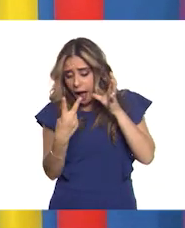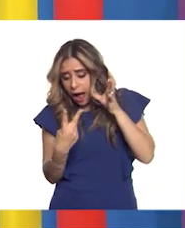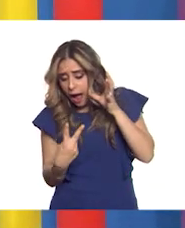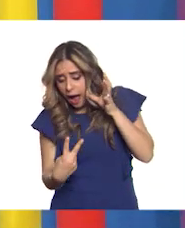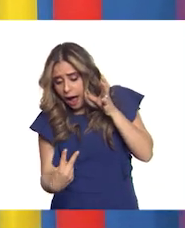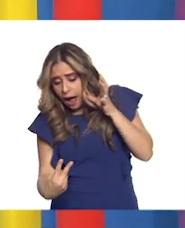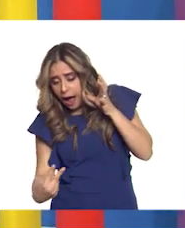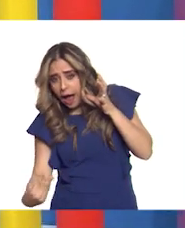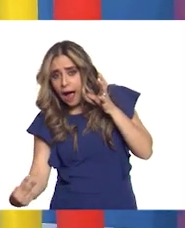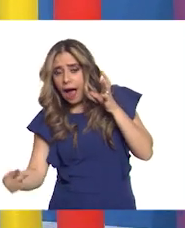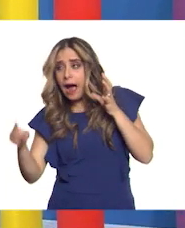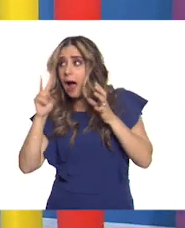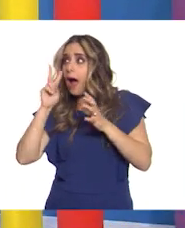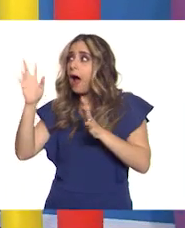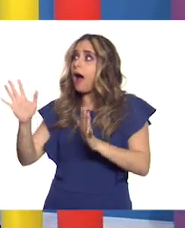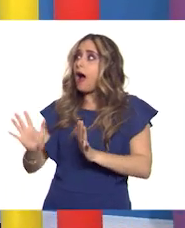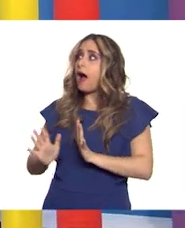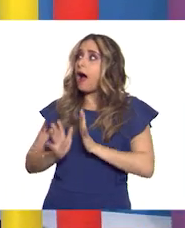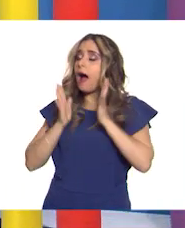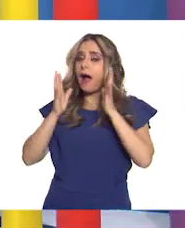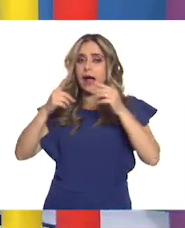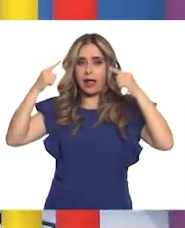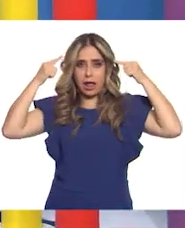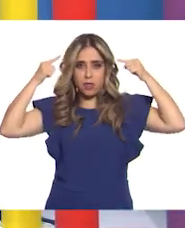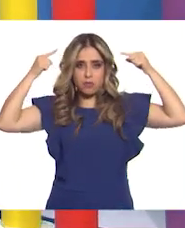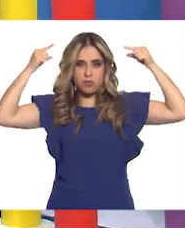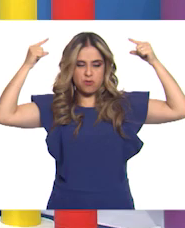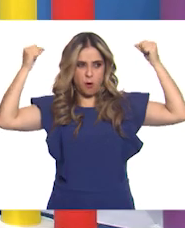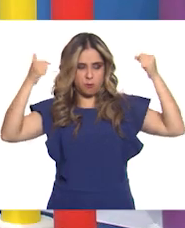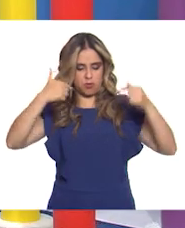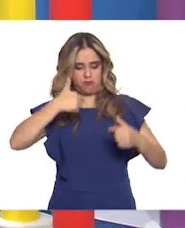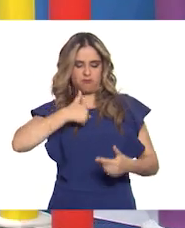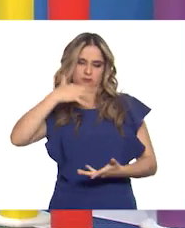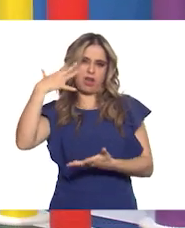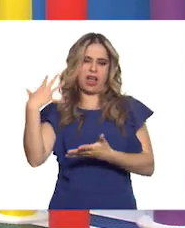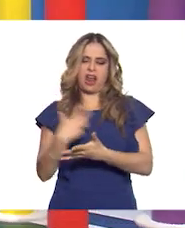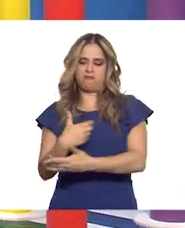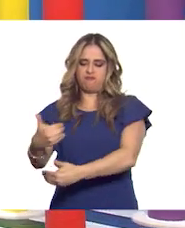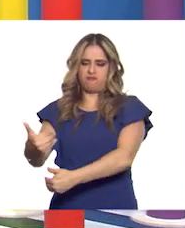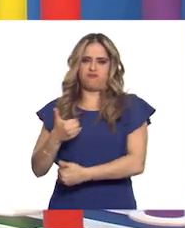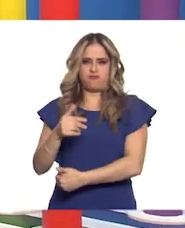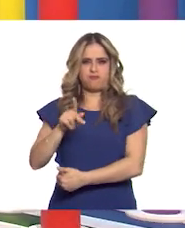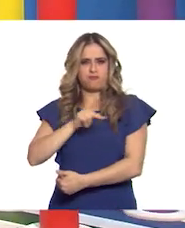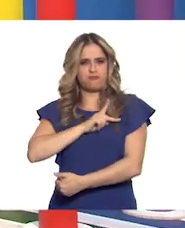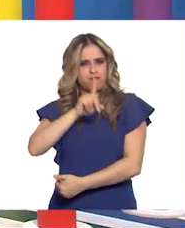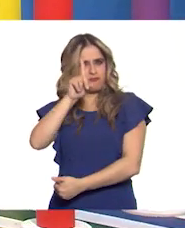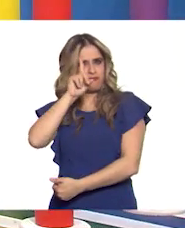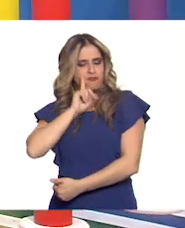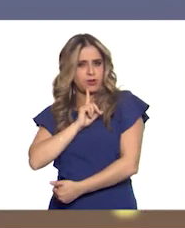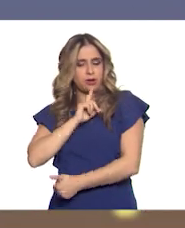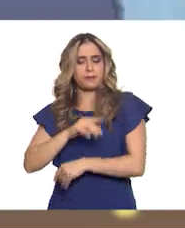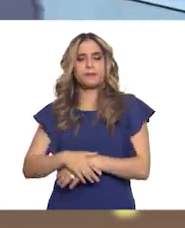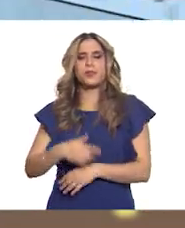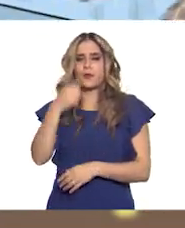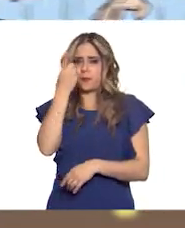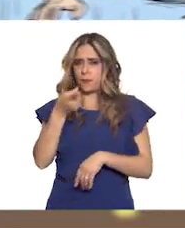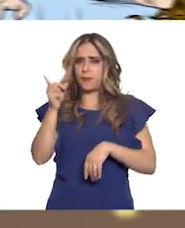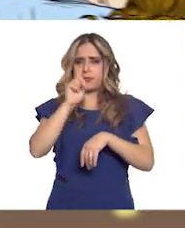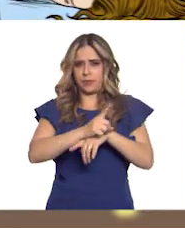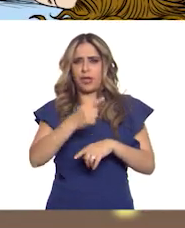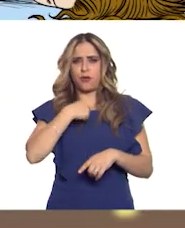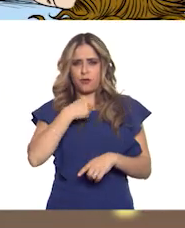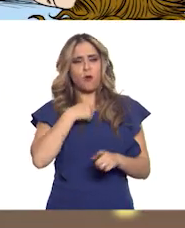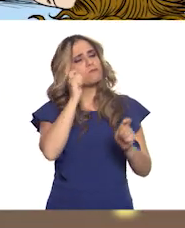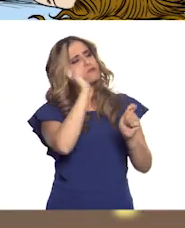asombro, abajo el gnomo soberbio y vencedor. Un día yo martillaba un trozo de